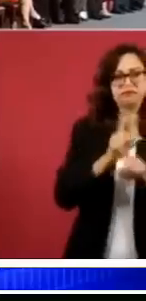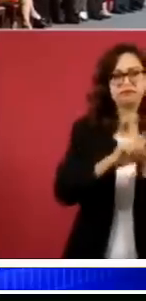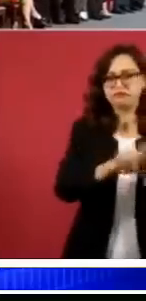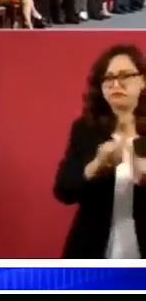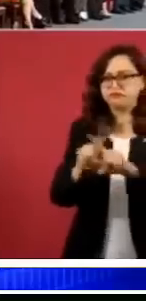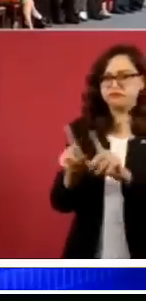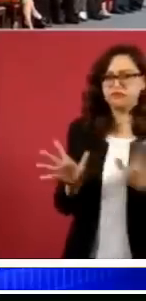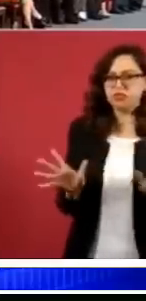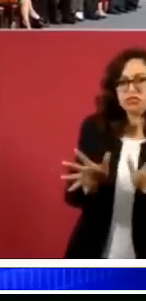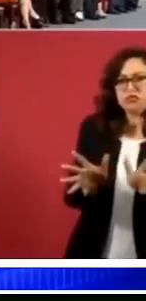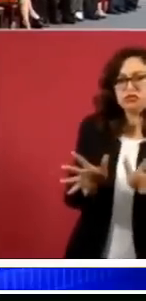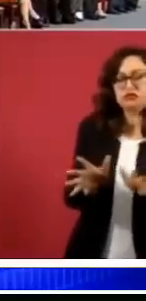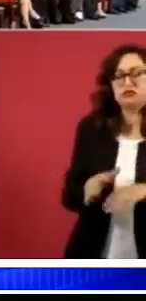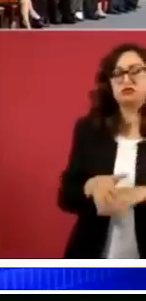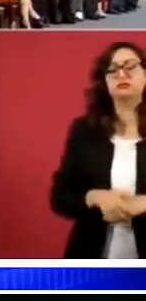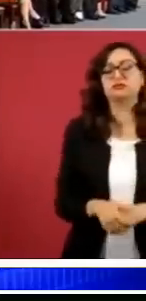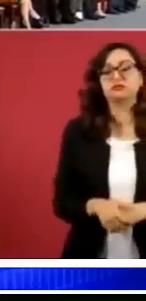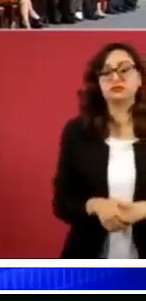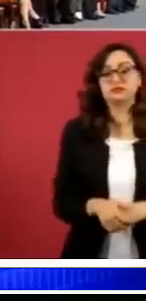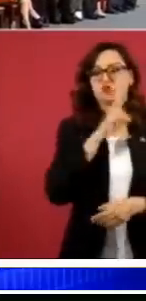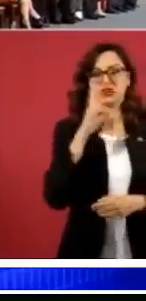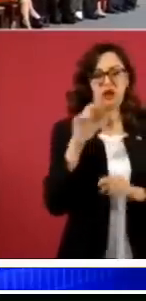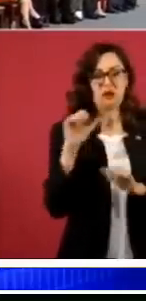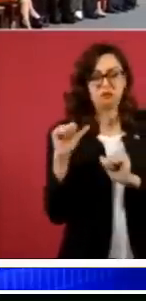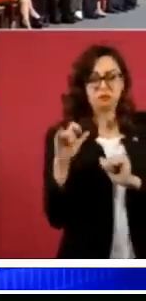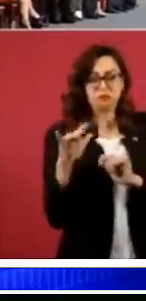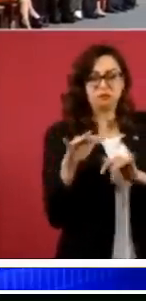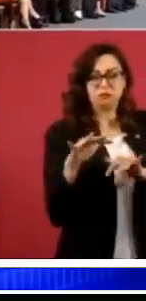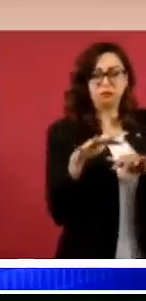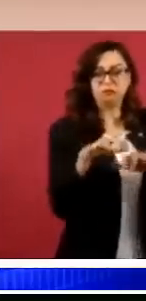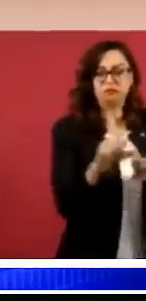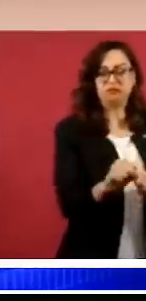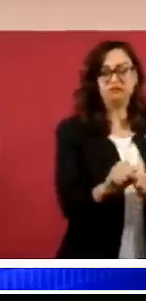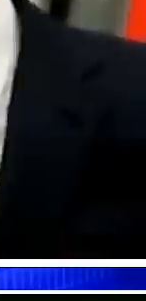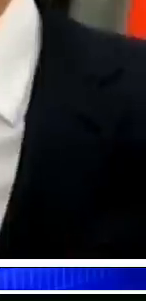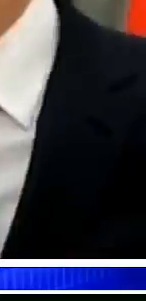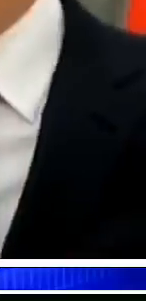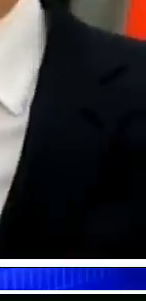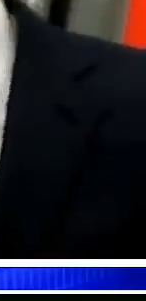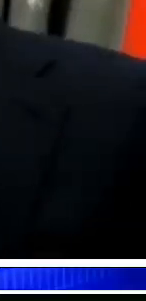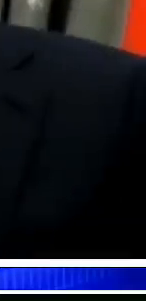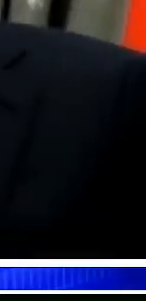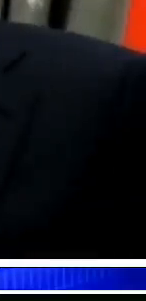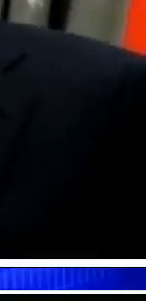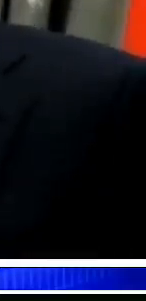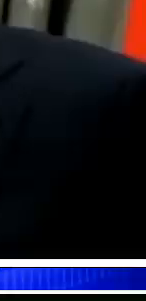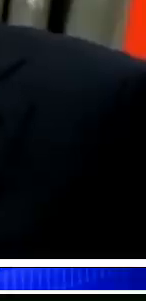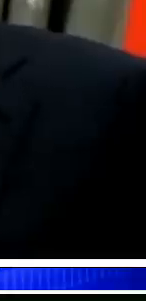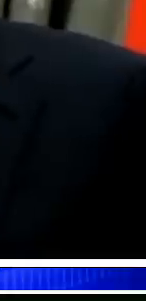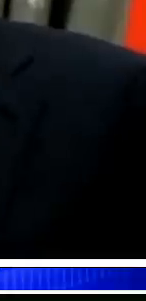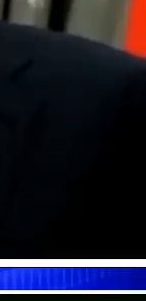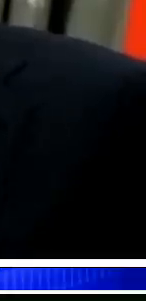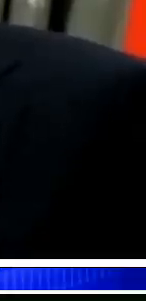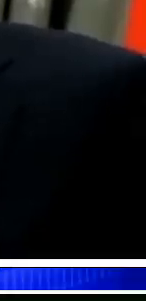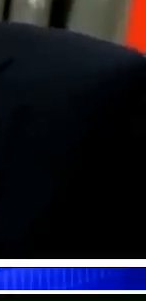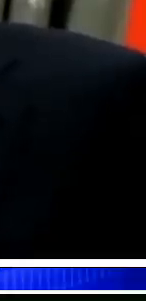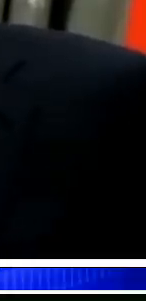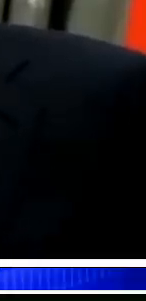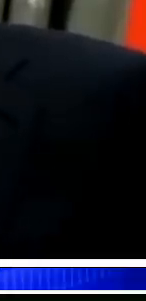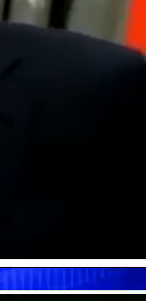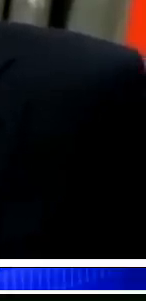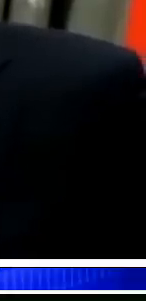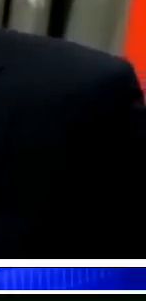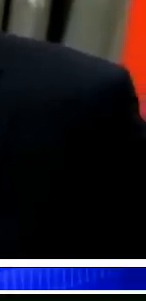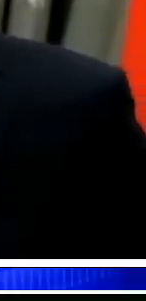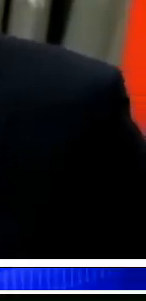en contra de la iniciativa de paz del presidente López Obrador Sí están en contra de la paz incluso aseguran los ucranianos que